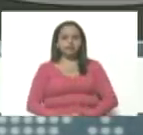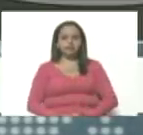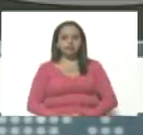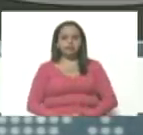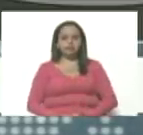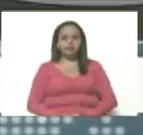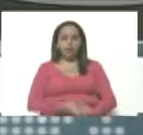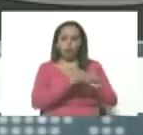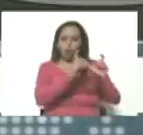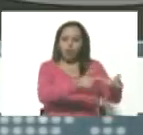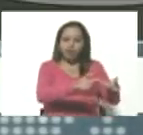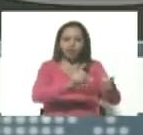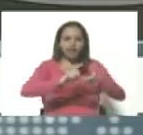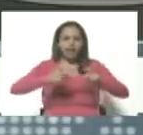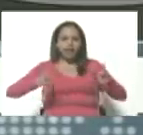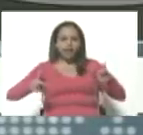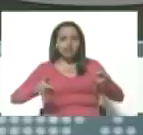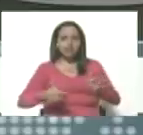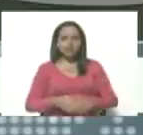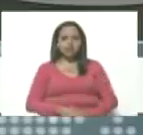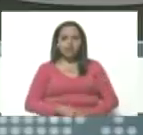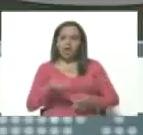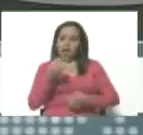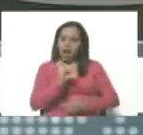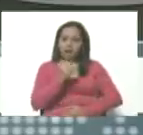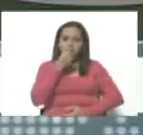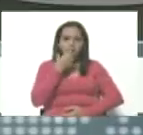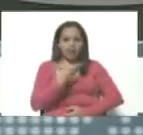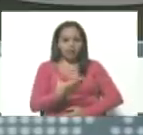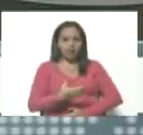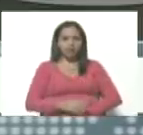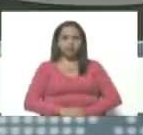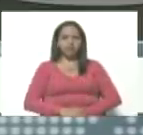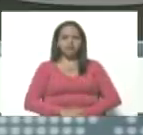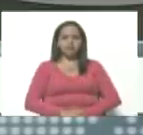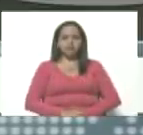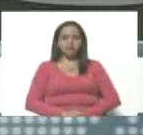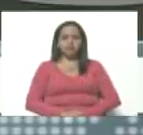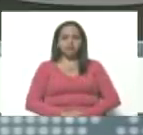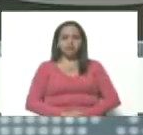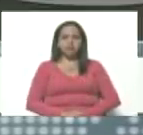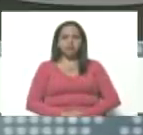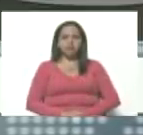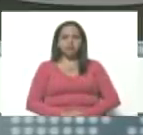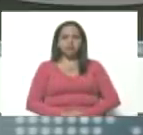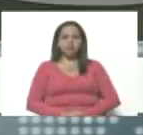La cuarentena en general se cumplió bastante bien,